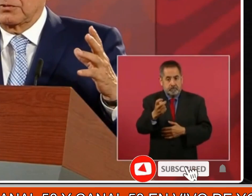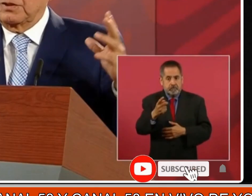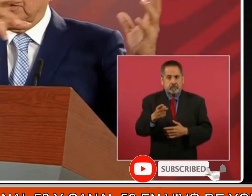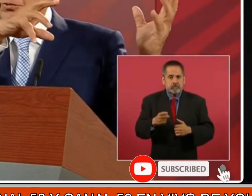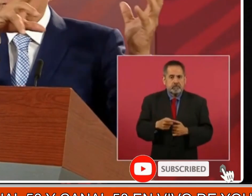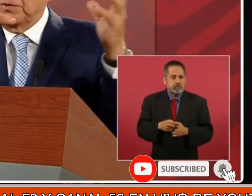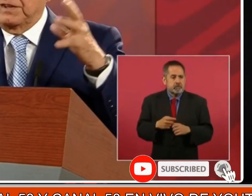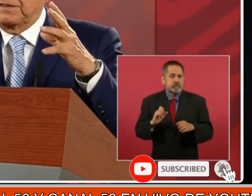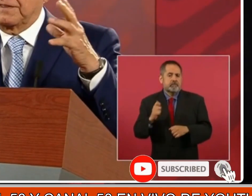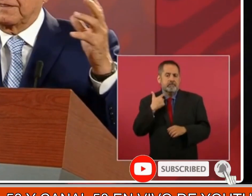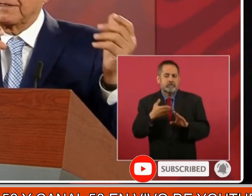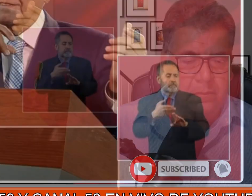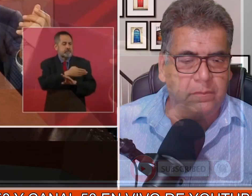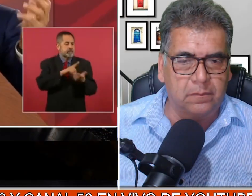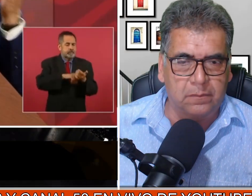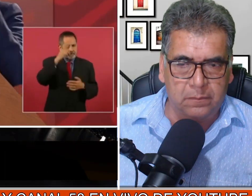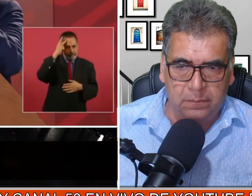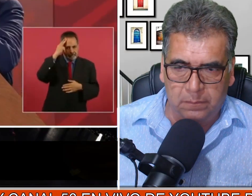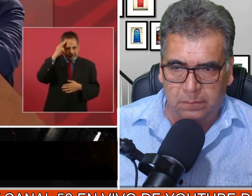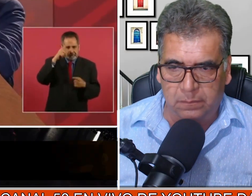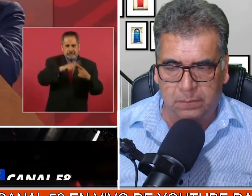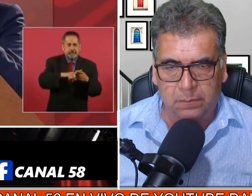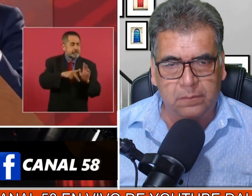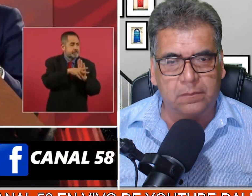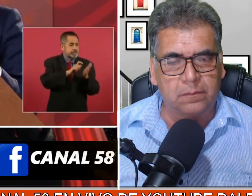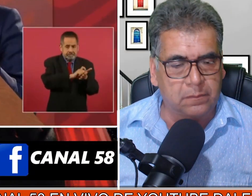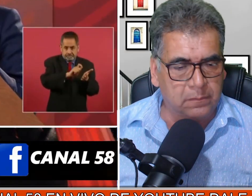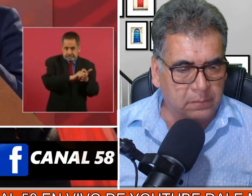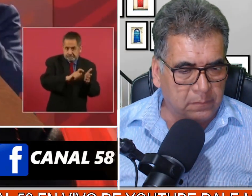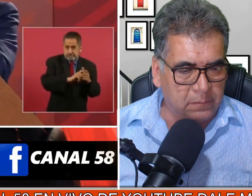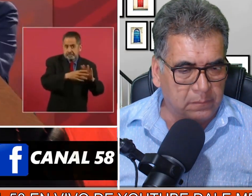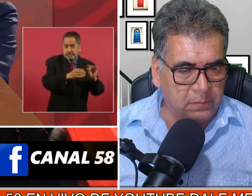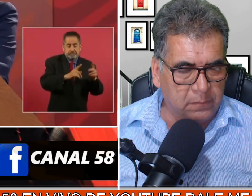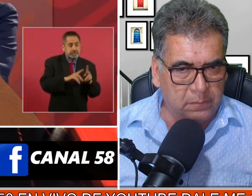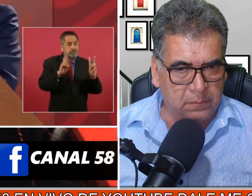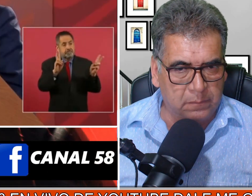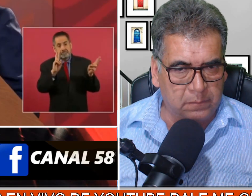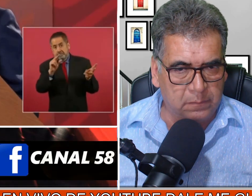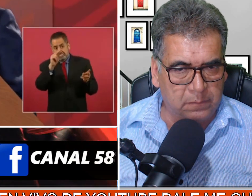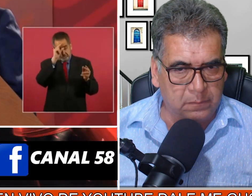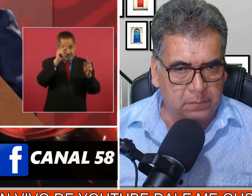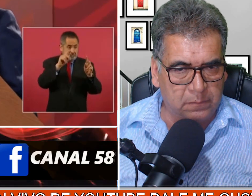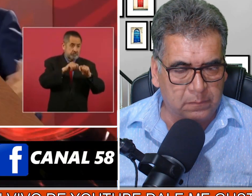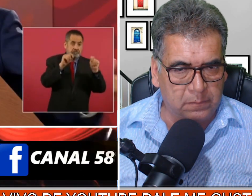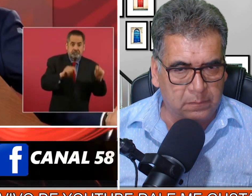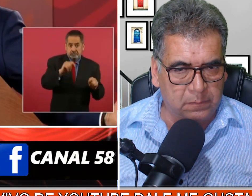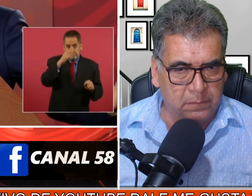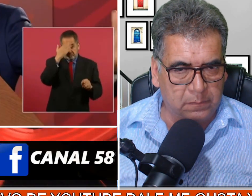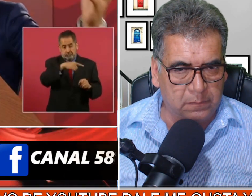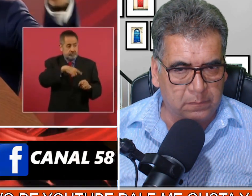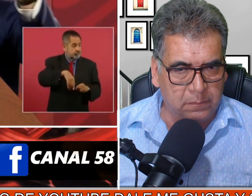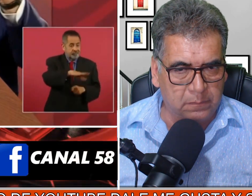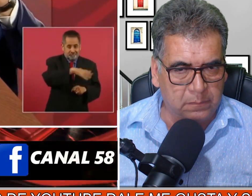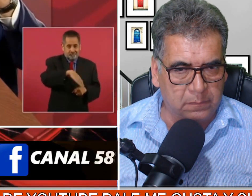los antiguos porfiristas los periodistas los intelectuales todos